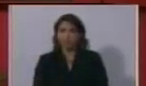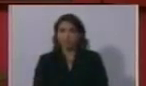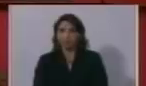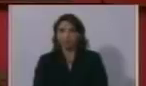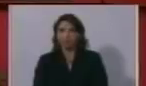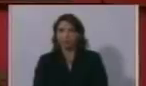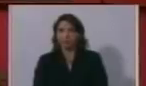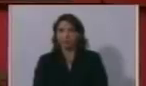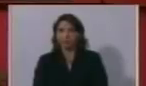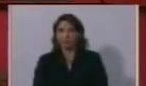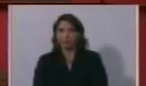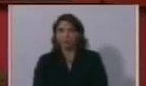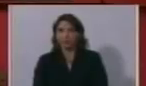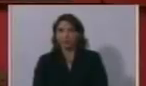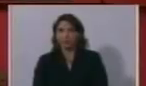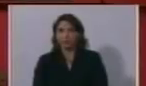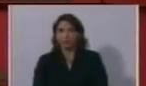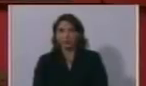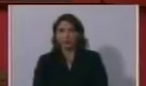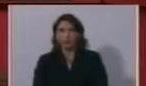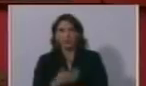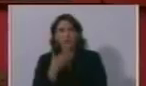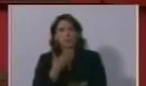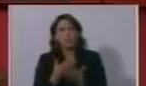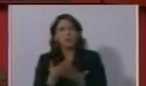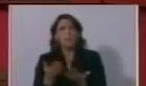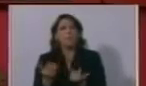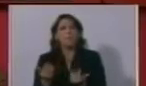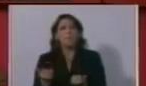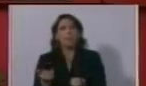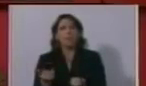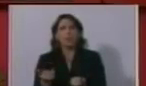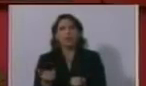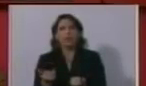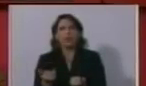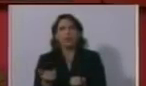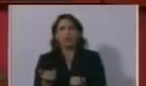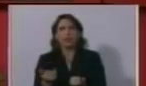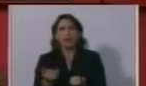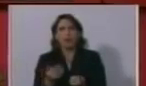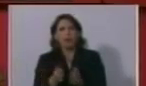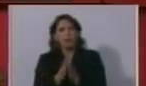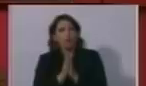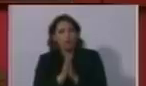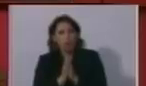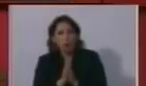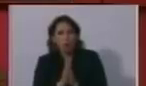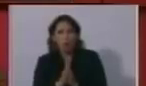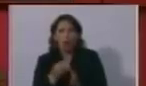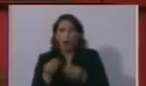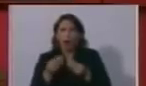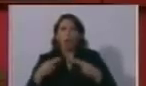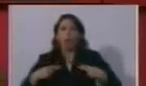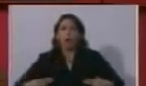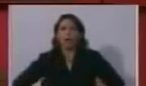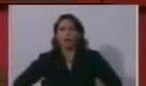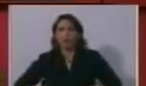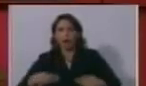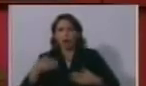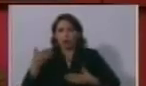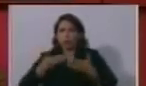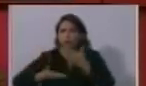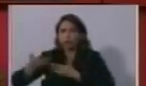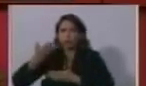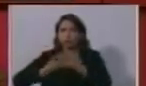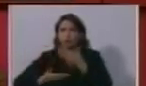ahí. Los que piden, viven pidiendo, ¿cómo se llama esto? Canal humanitario. canal humanitario